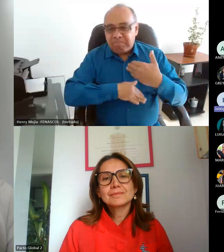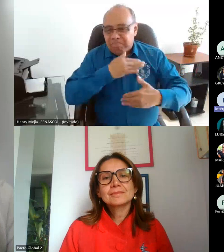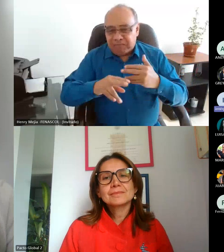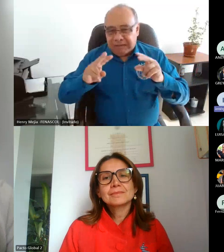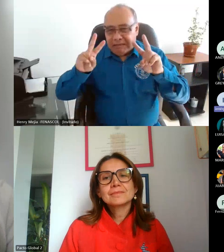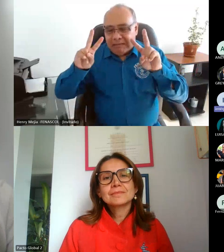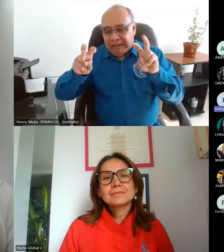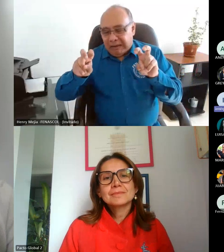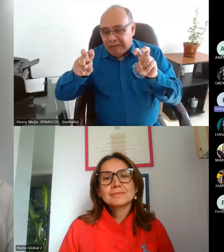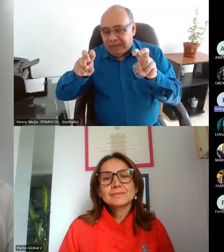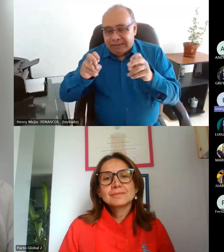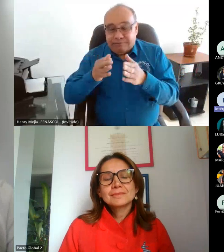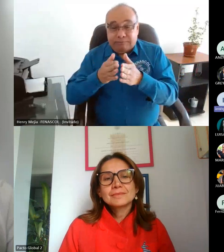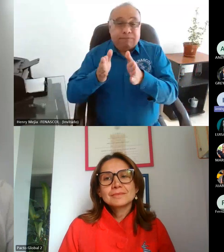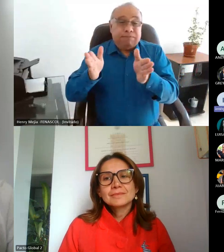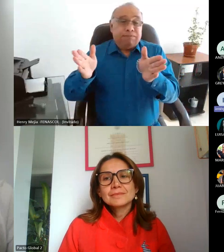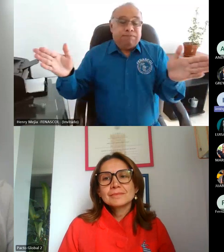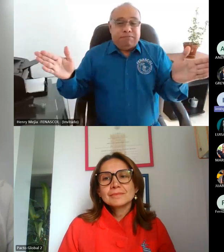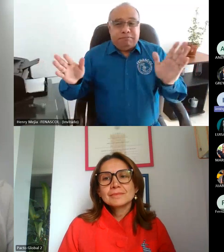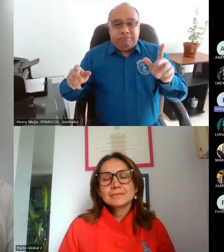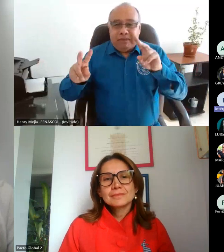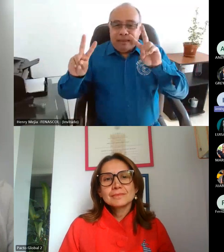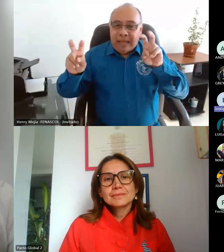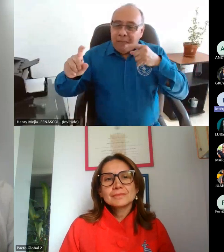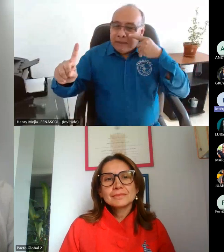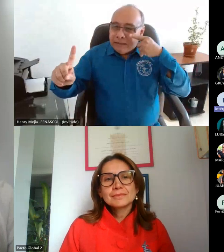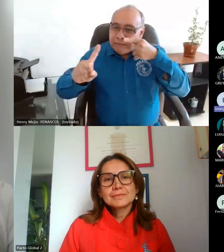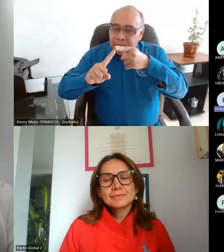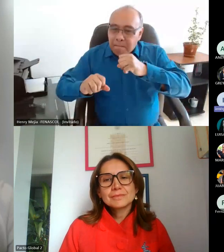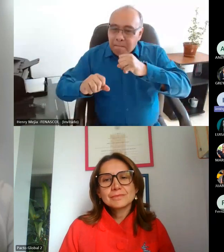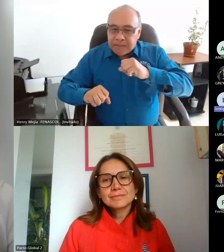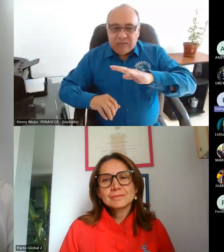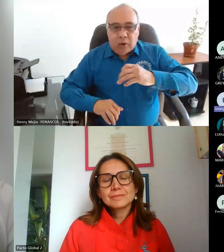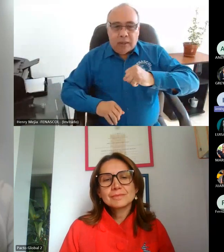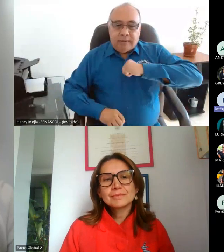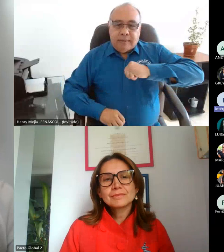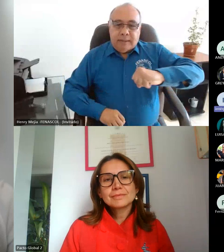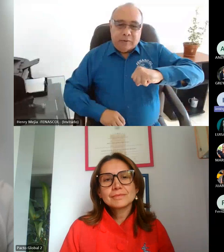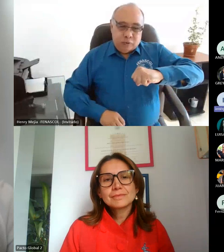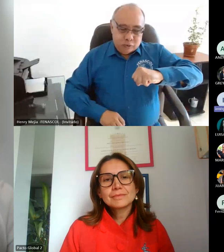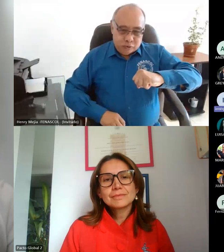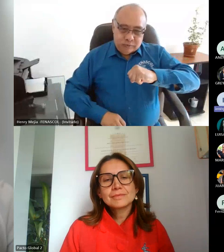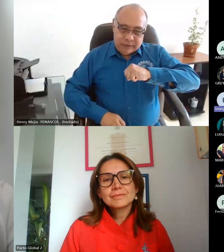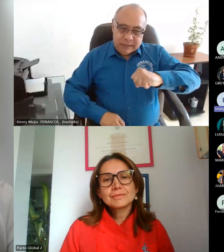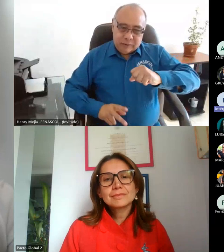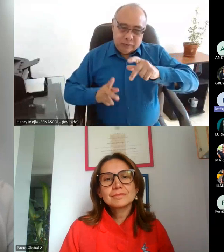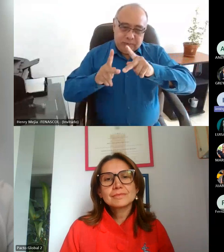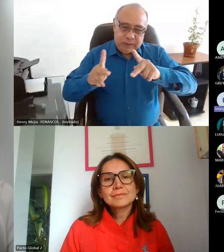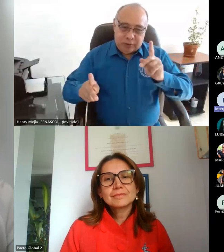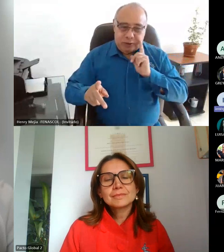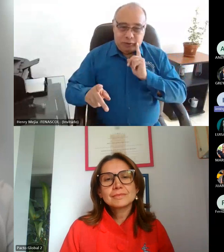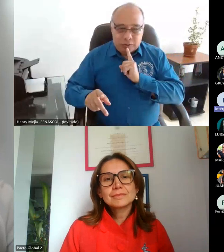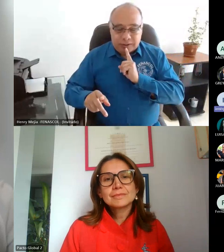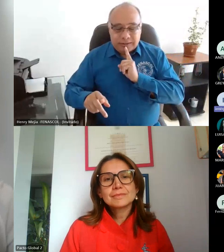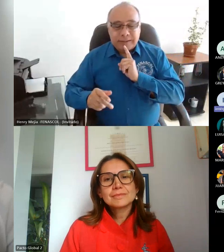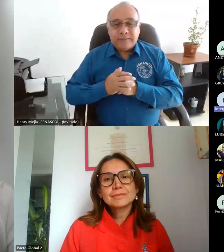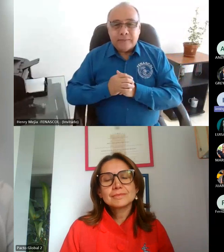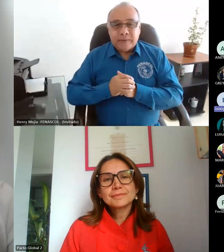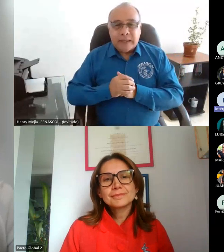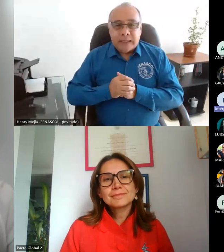el secretario Pues de Suramérica eh En donde trabajamos diferentes temas eh sobre todo enfocándonos